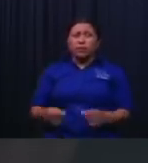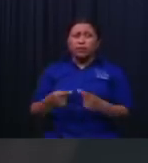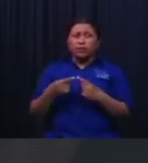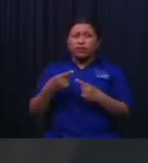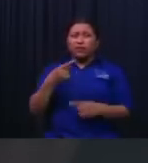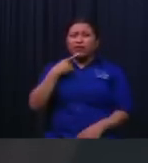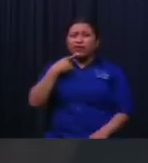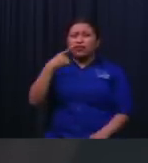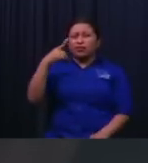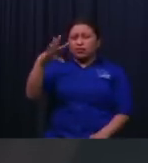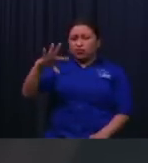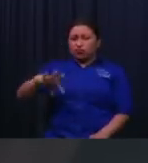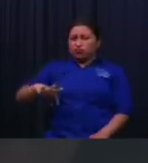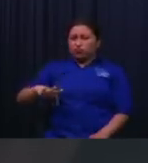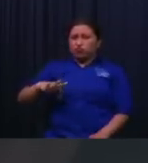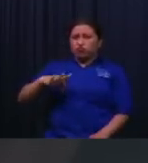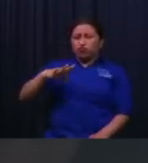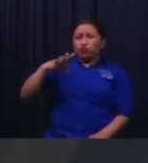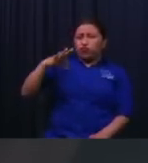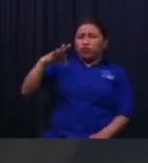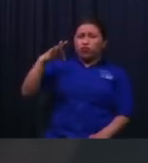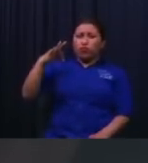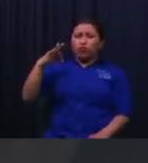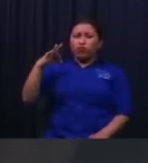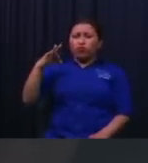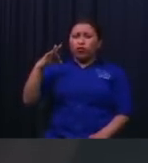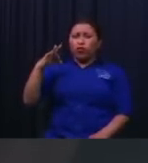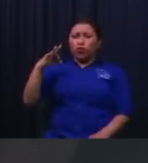cosas. Ved cómo un fuego tan pequeño